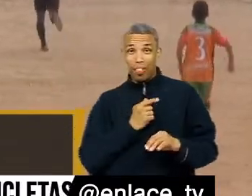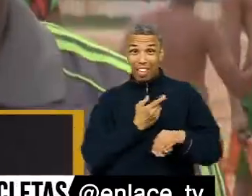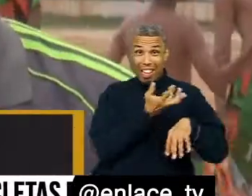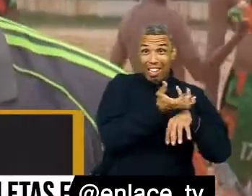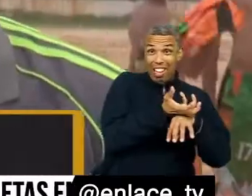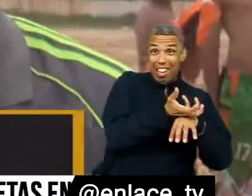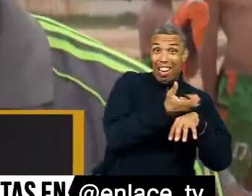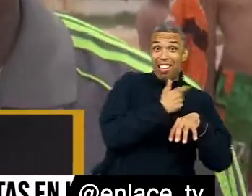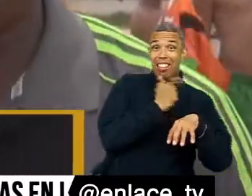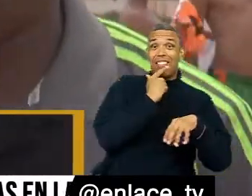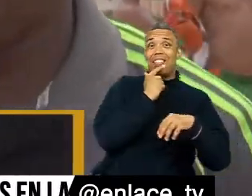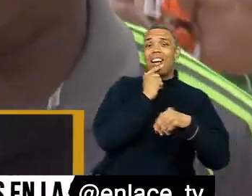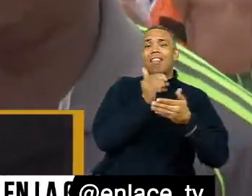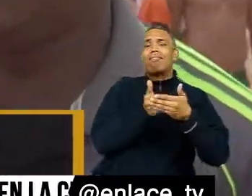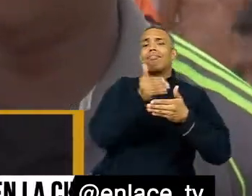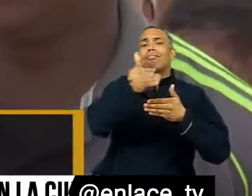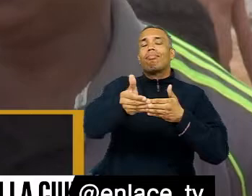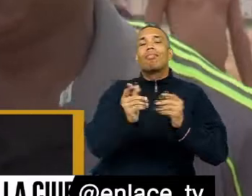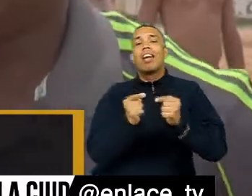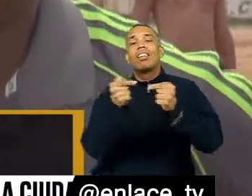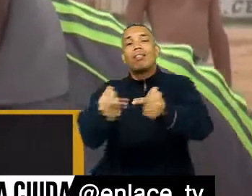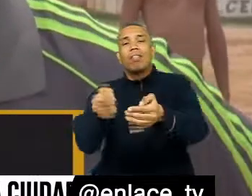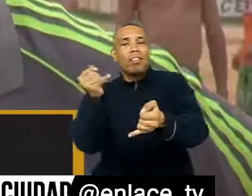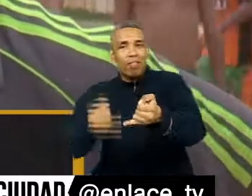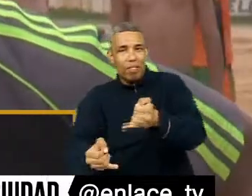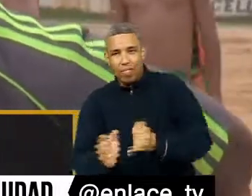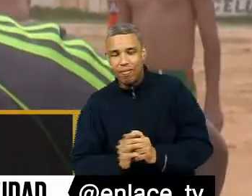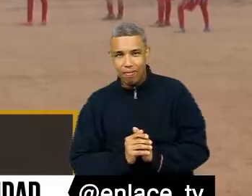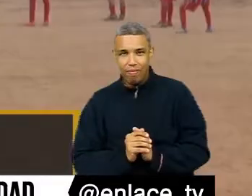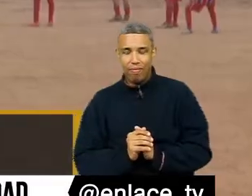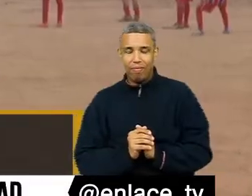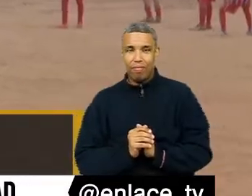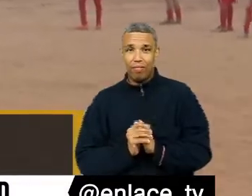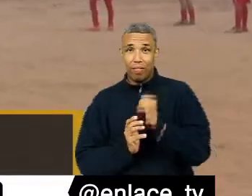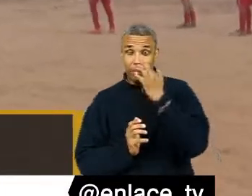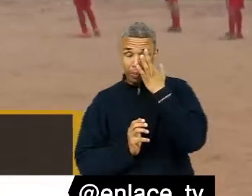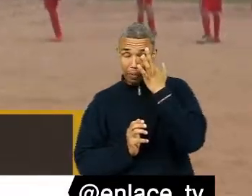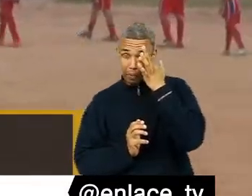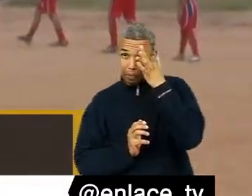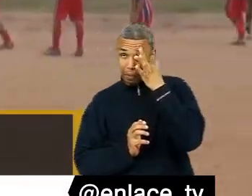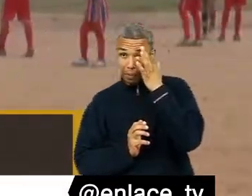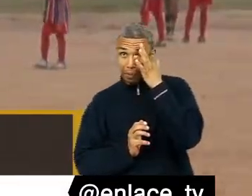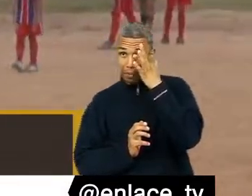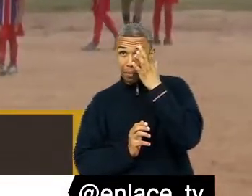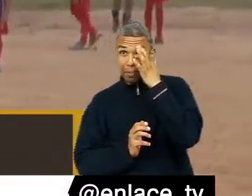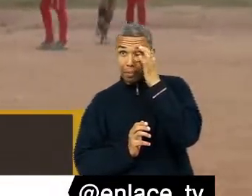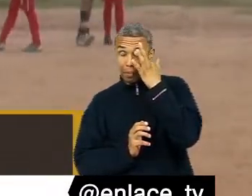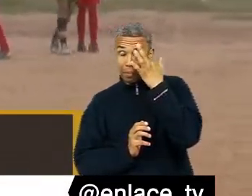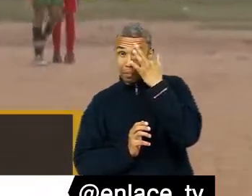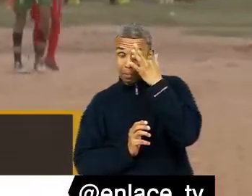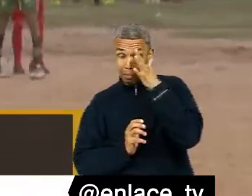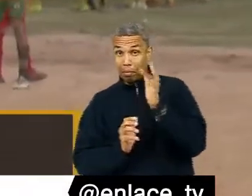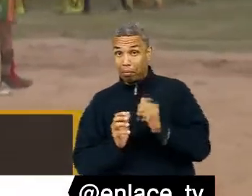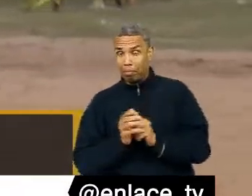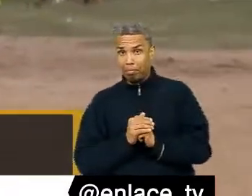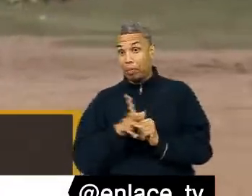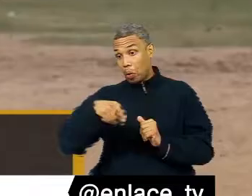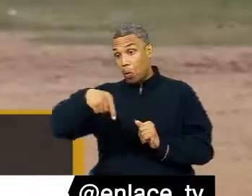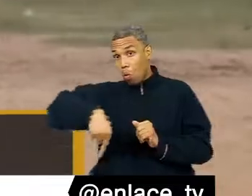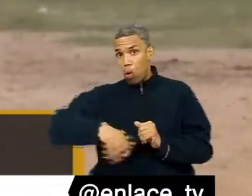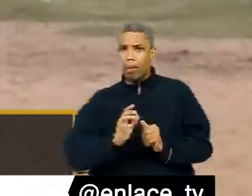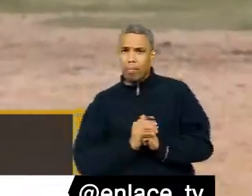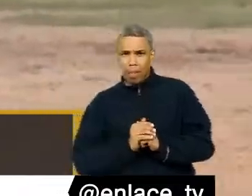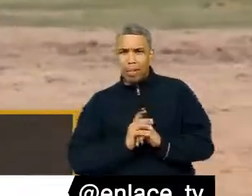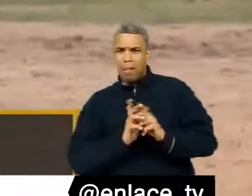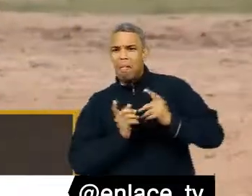No, sabíamos que era un partido típico de final, era un partido con el rival de patio, un rival que siempre hemos hecho buenos partidos, yo creo que hoy no fue la excepción. Felicitar a mi